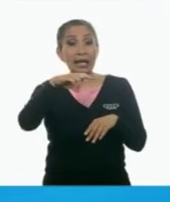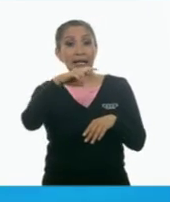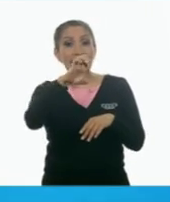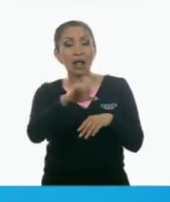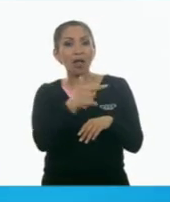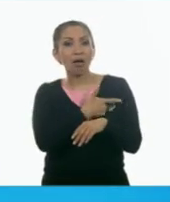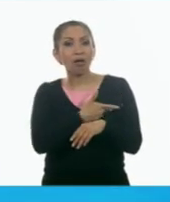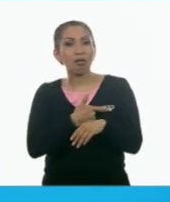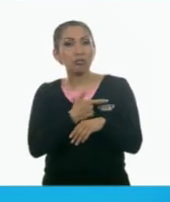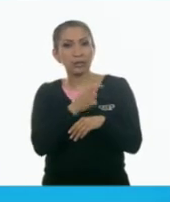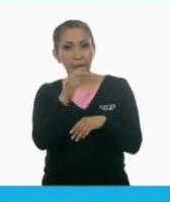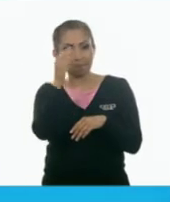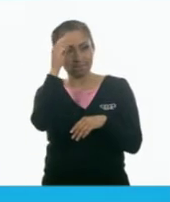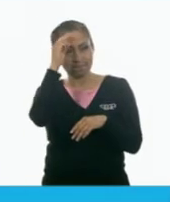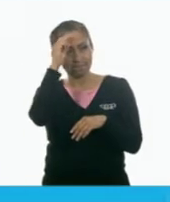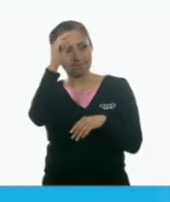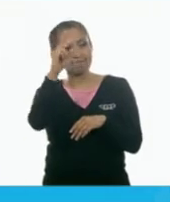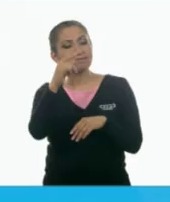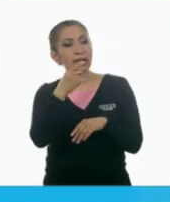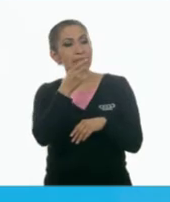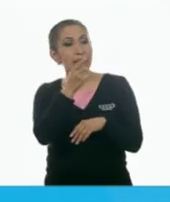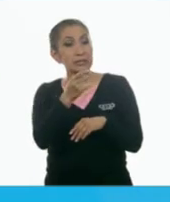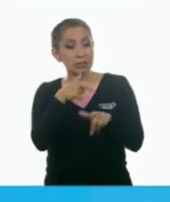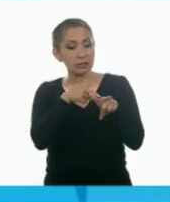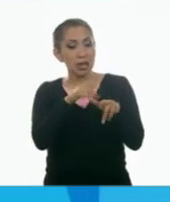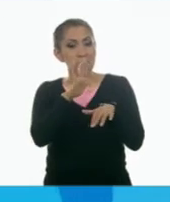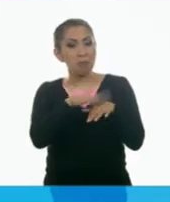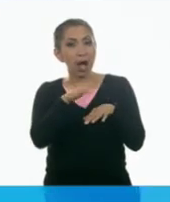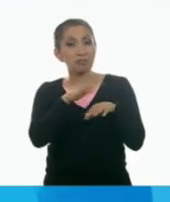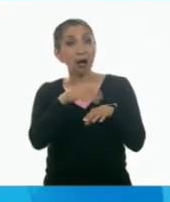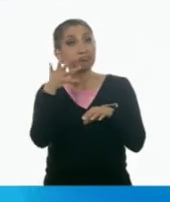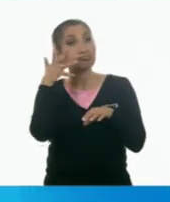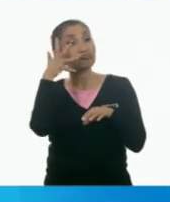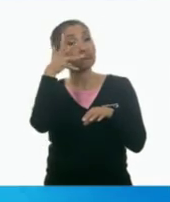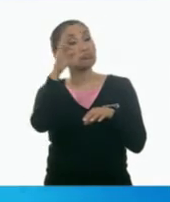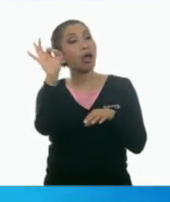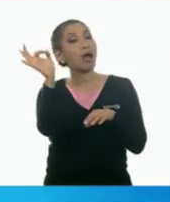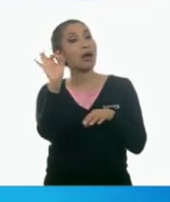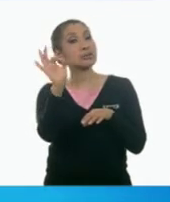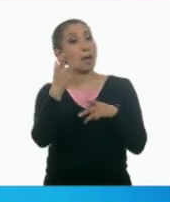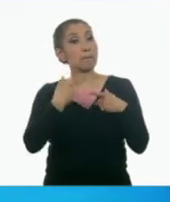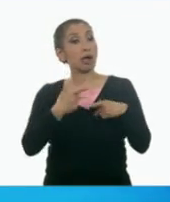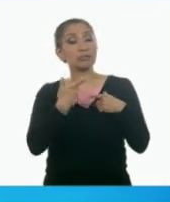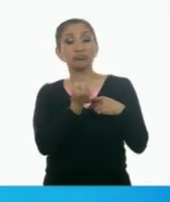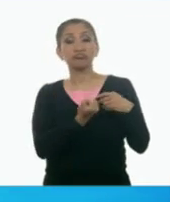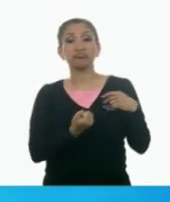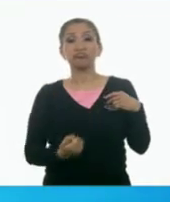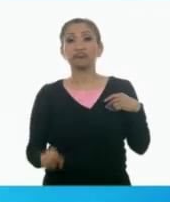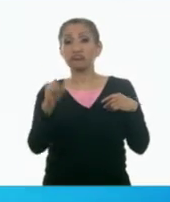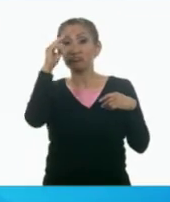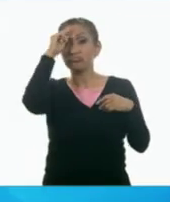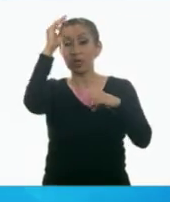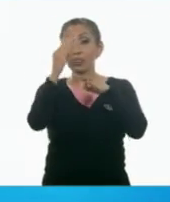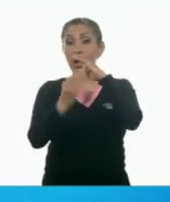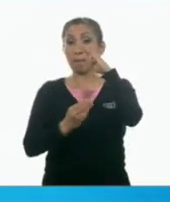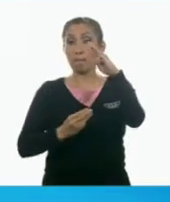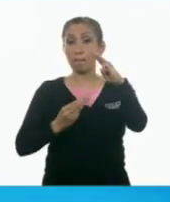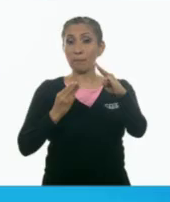le gustaba ser listo. Creía que de seguir así, bien podía llegar a ser la persona más lista del